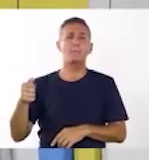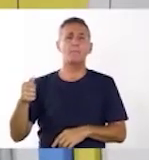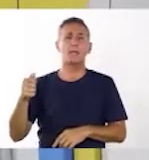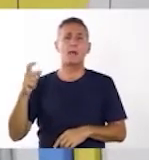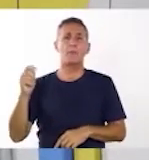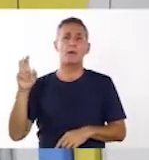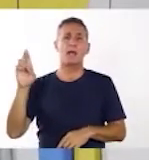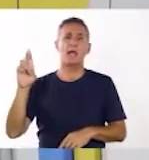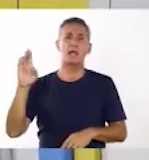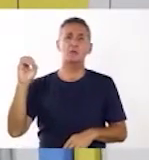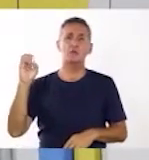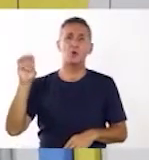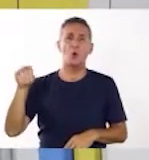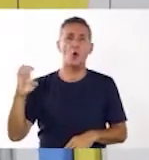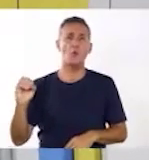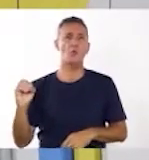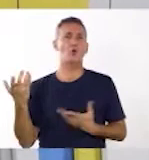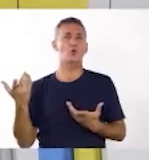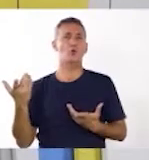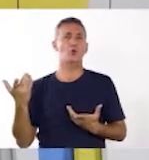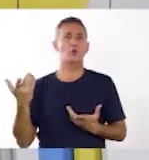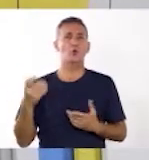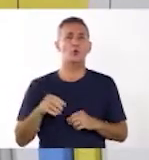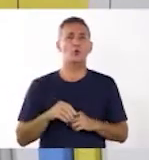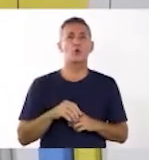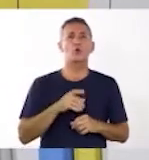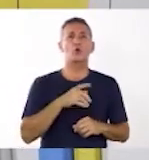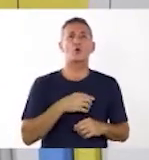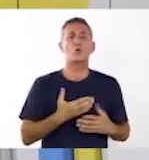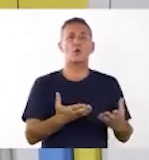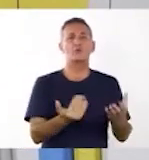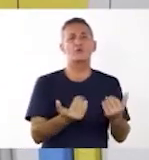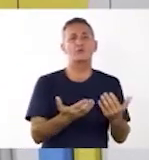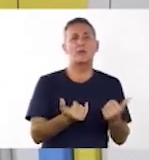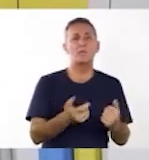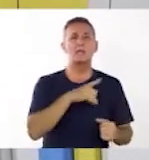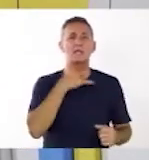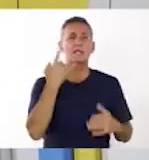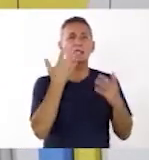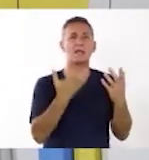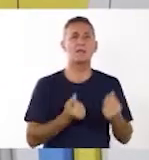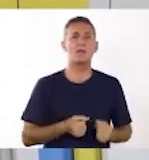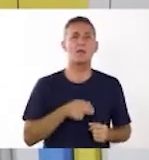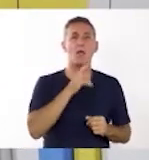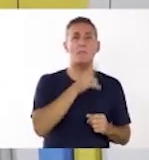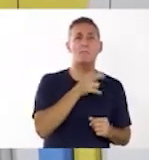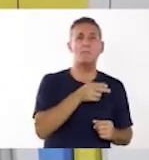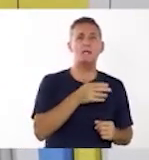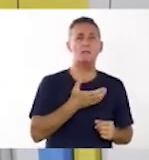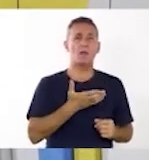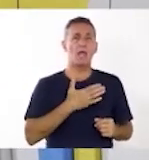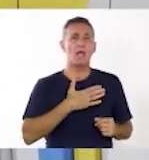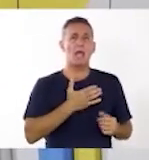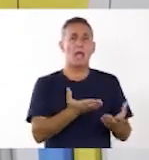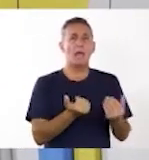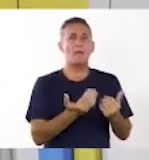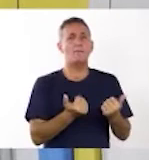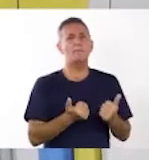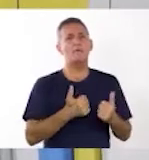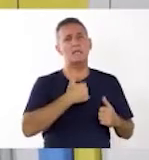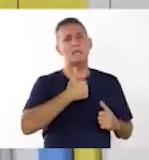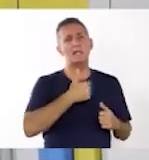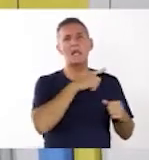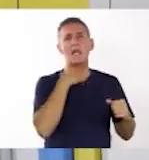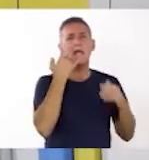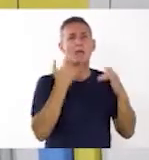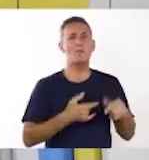esta misma muerte de Héctor, cuando se pide ese cadáver, cuando Príamo pide el cadáver de su